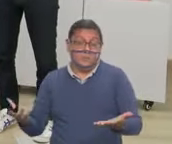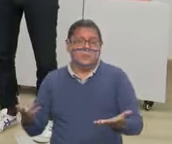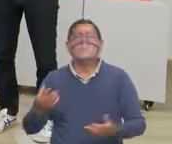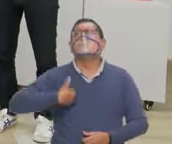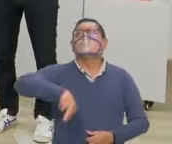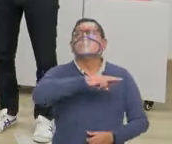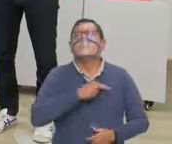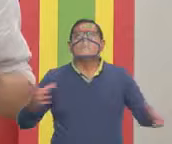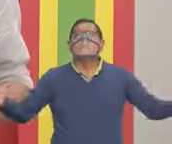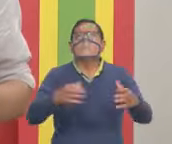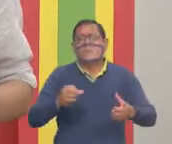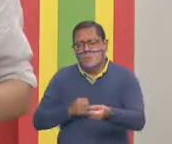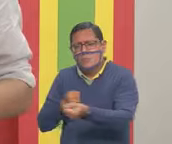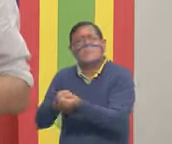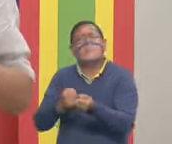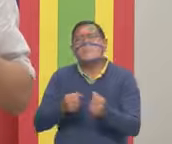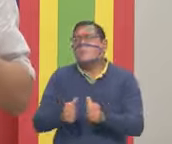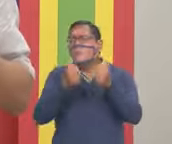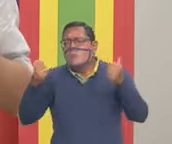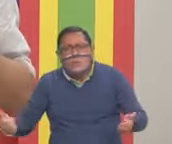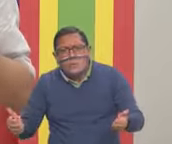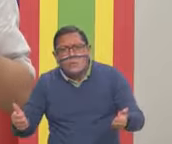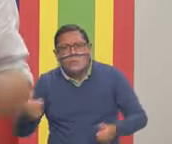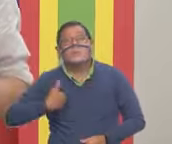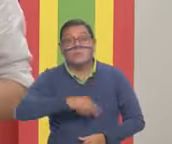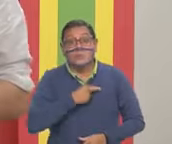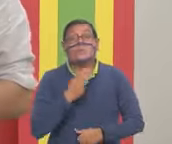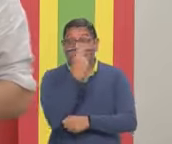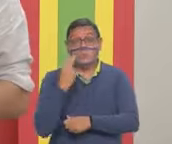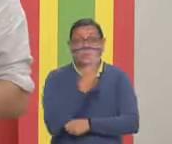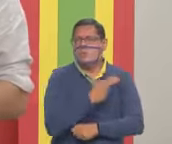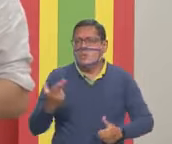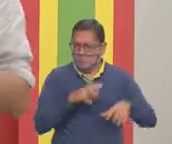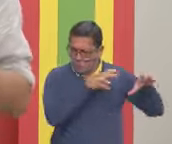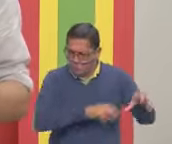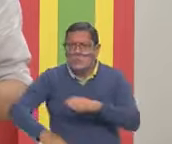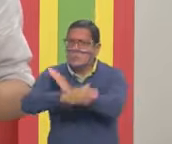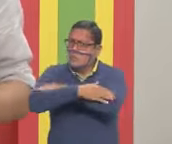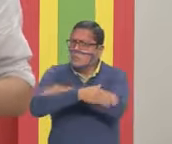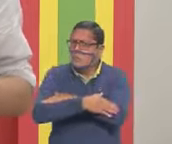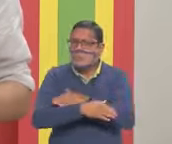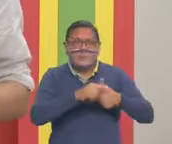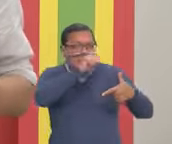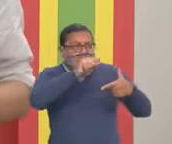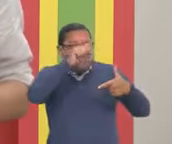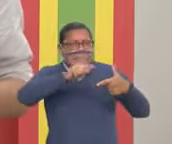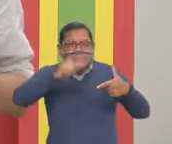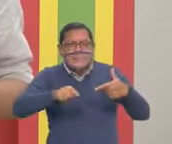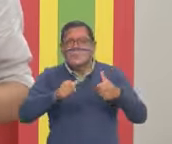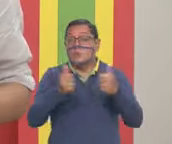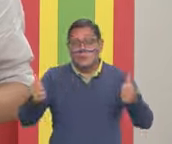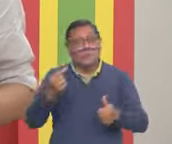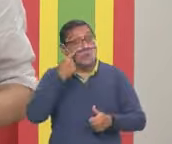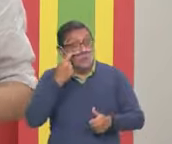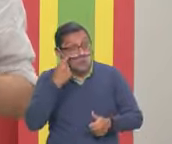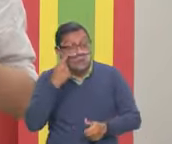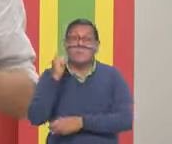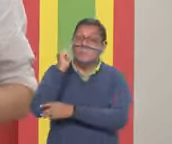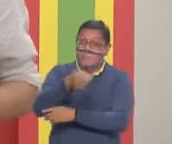Apoyarlos con nuestra conducta para bajar la tasa de contagio. Y es por eso que estamos tomando las siguientes